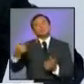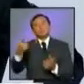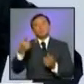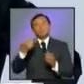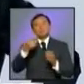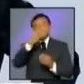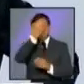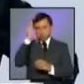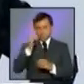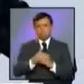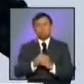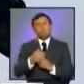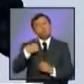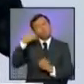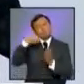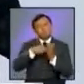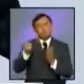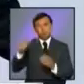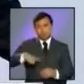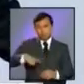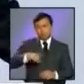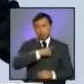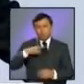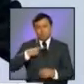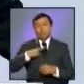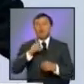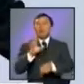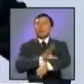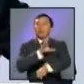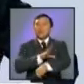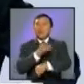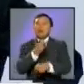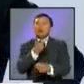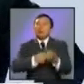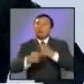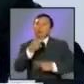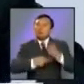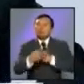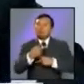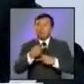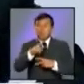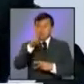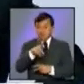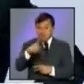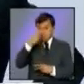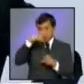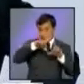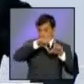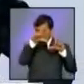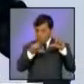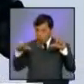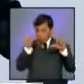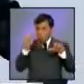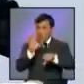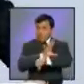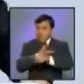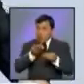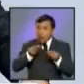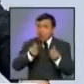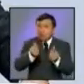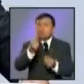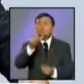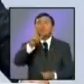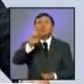Nieto cuadri y Josefina se fusilan los planteamientos los 50 puntos del movimiento de